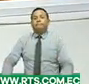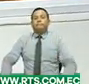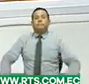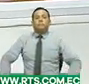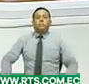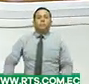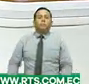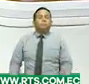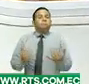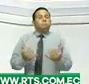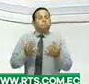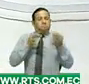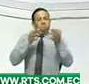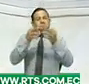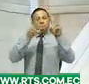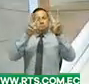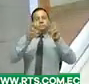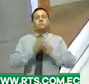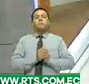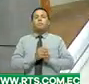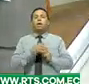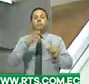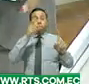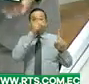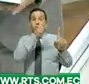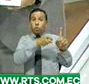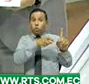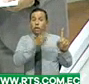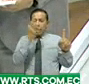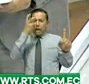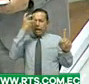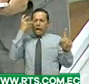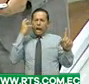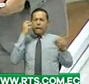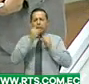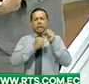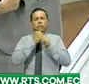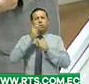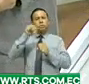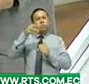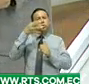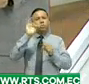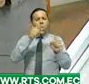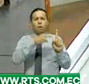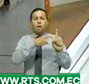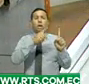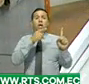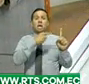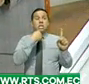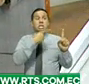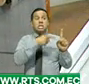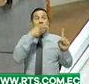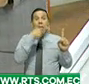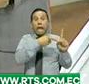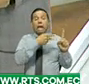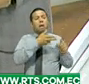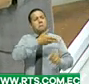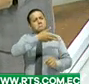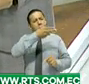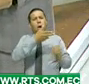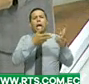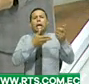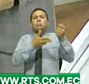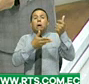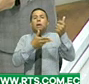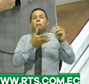Y ahora les contamos que los padres de un sujeto implicado en un supuesto intento de femicidio ocurrido en el año 2019 dan su versión de los hechos e indican